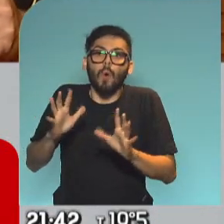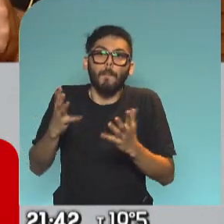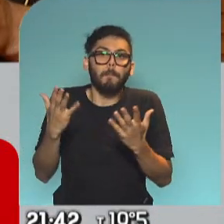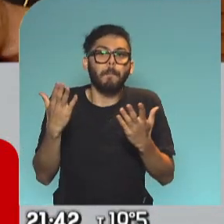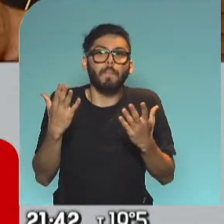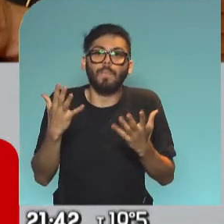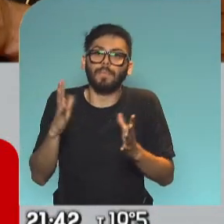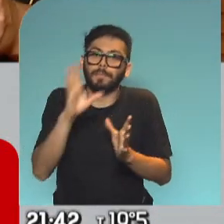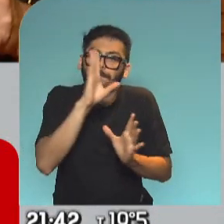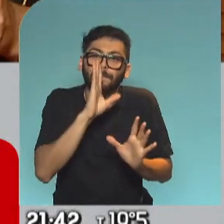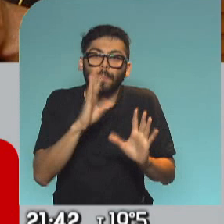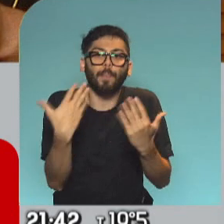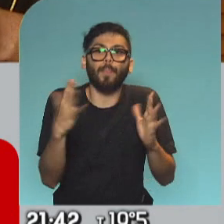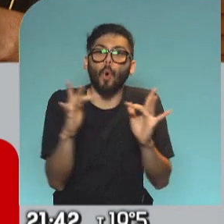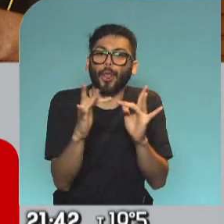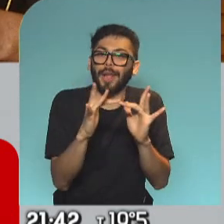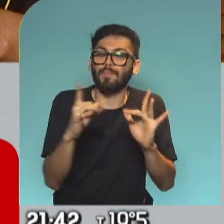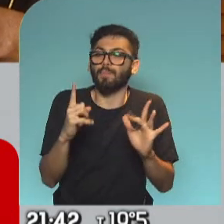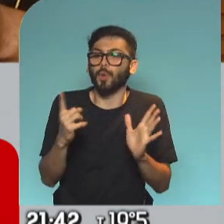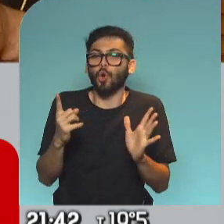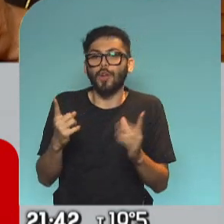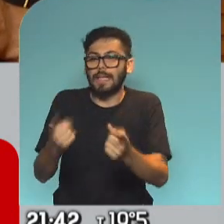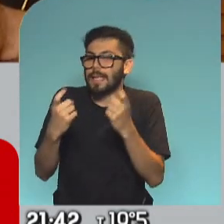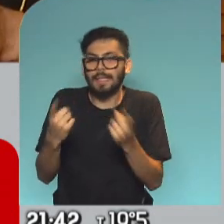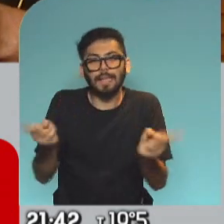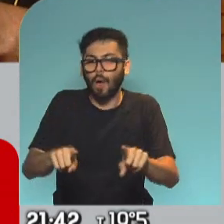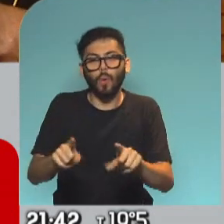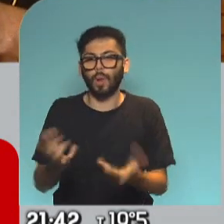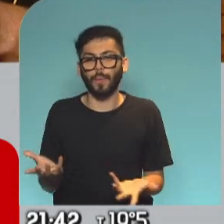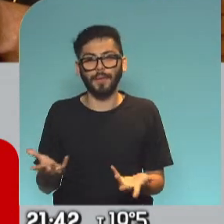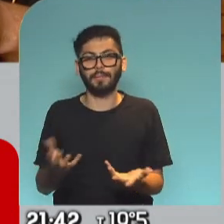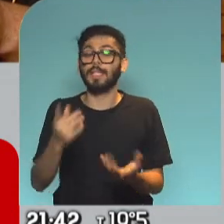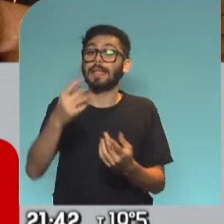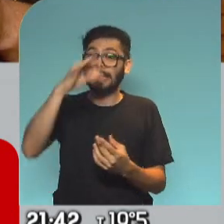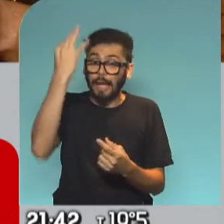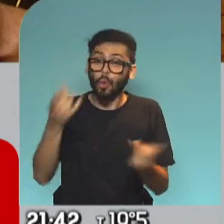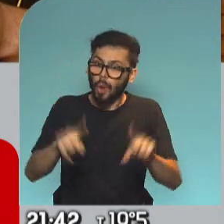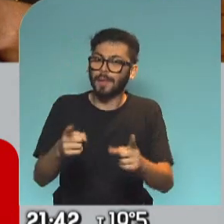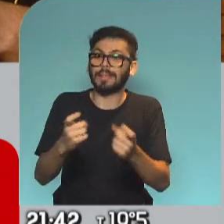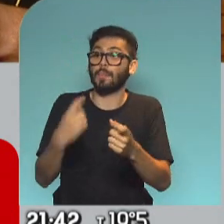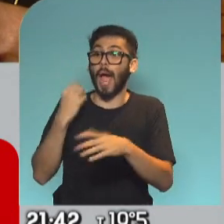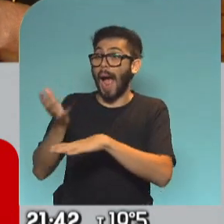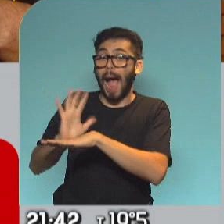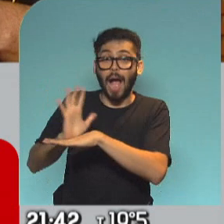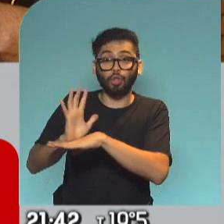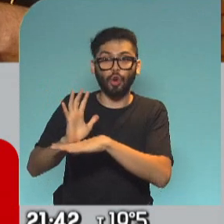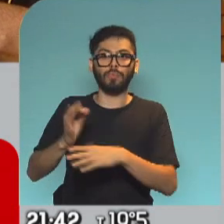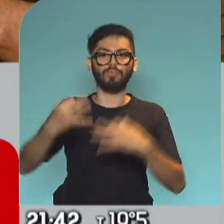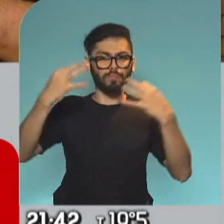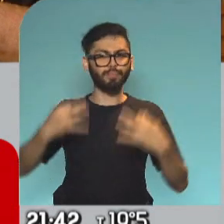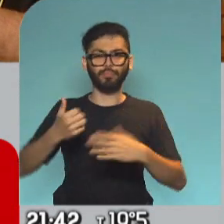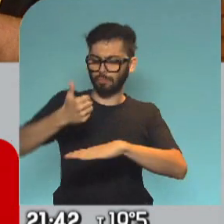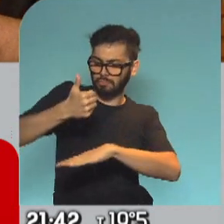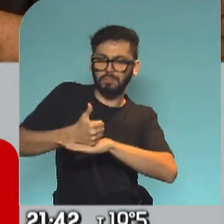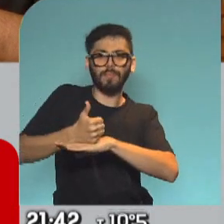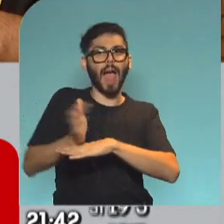pero era necesario que esto que sucedió hoy suceda. Que el teatro vuelva para que los actores vuelvan a actuar de manera presencial y